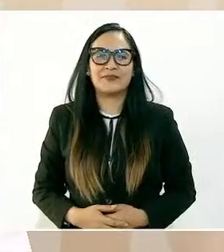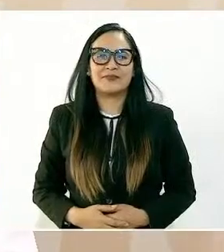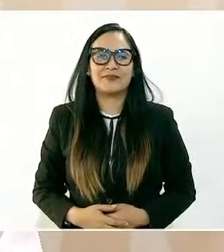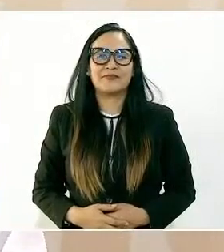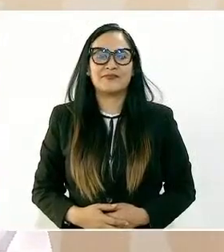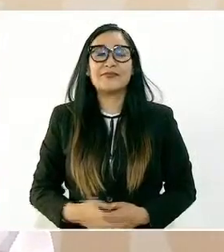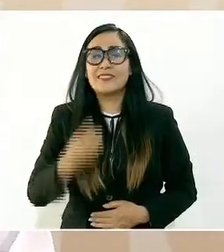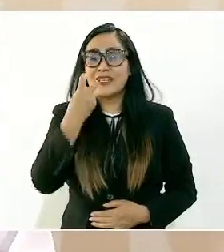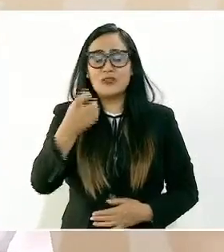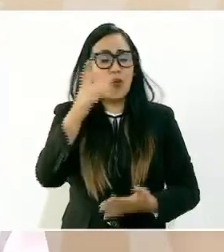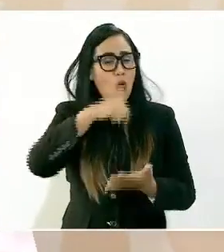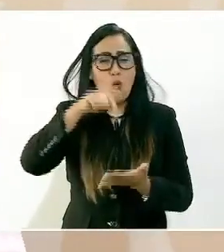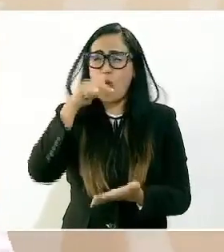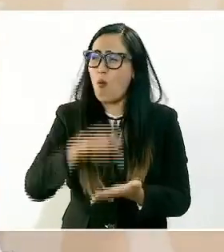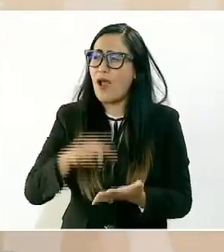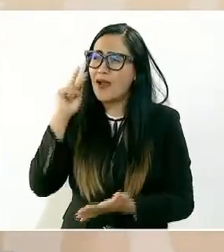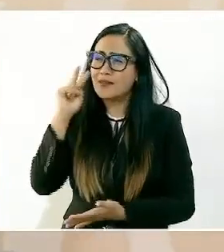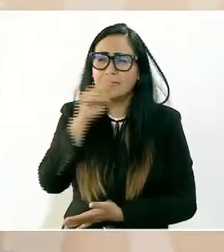eso es un lugar bellísimo.